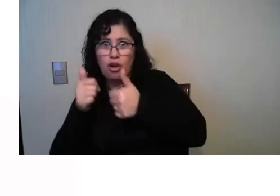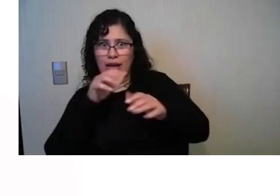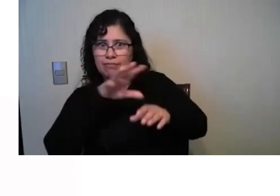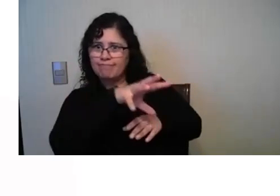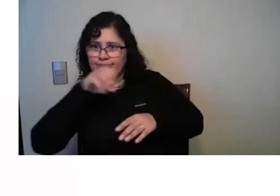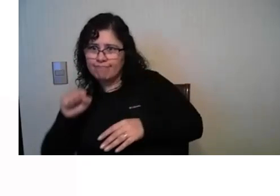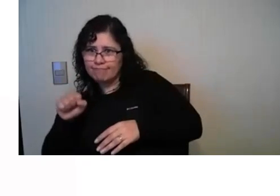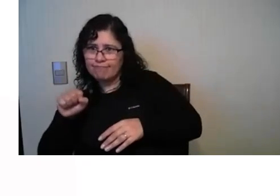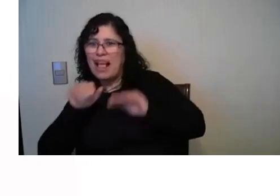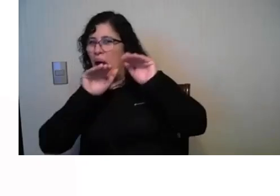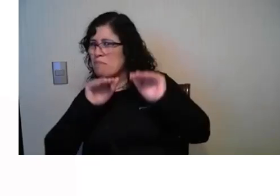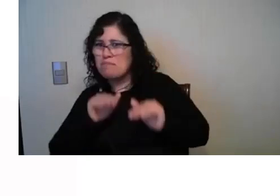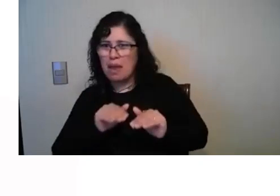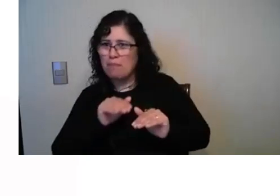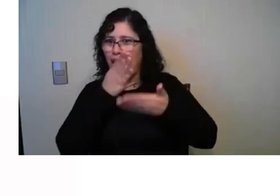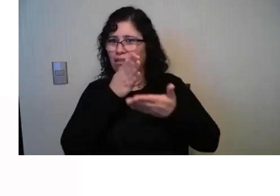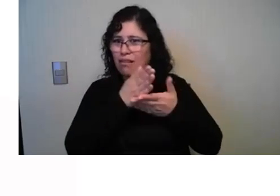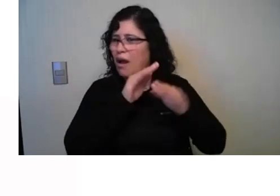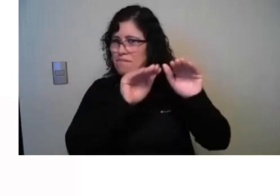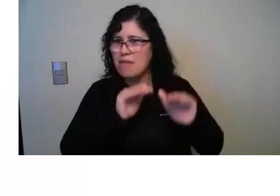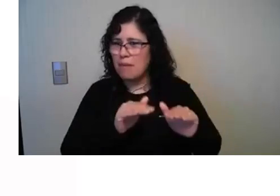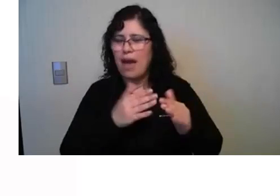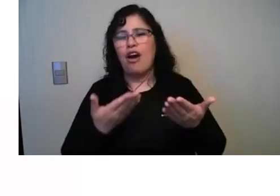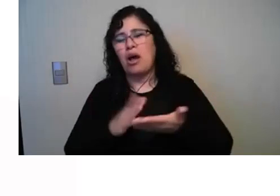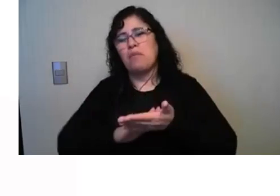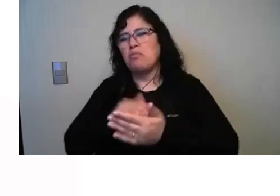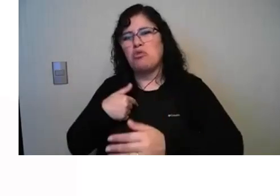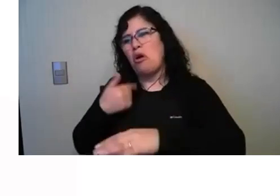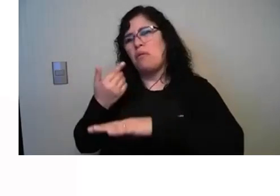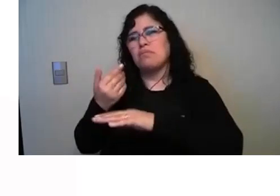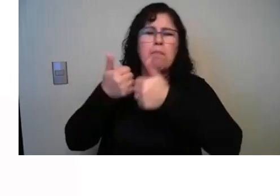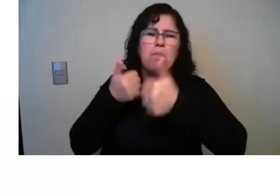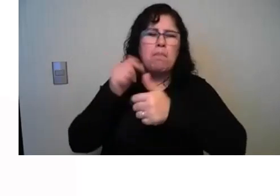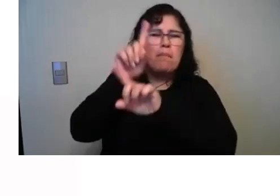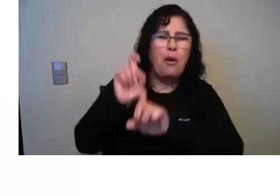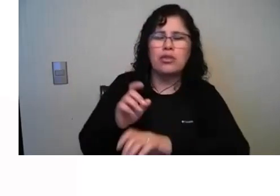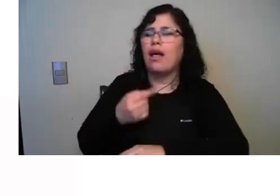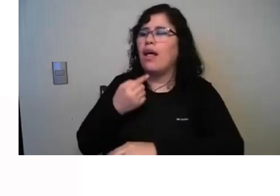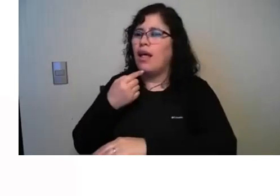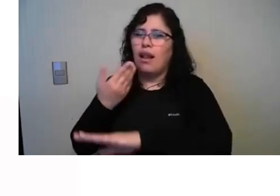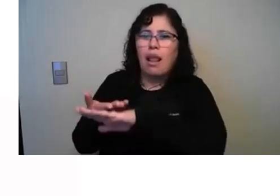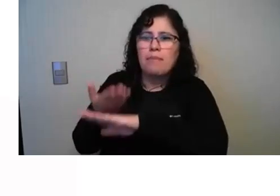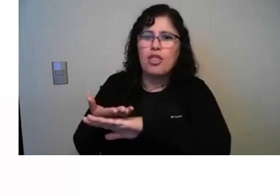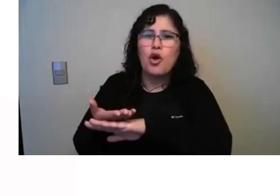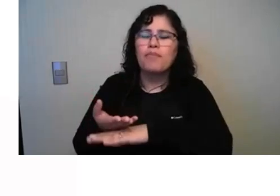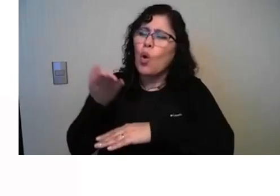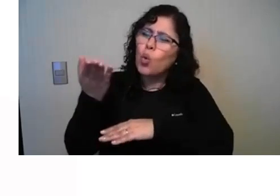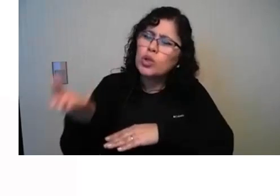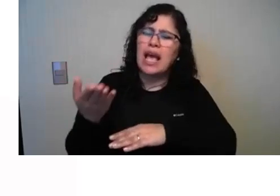tema, ¿ya? Pero bastaría con repasar las